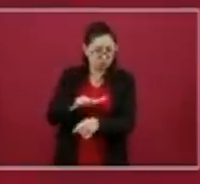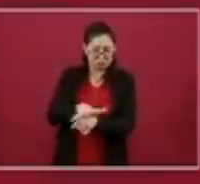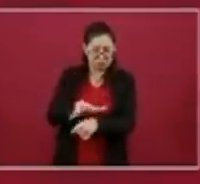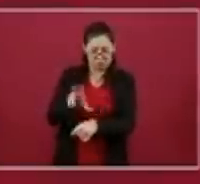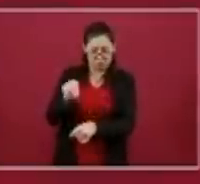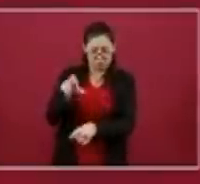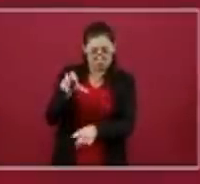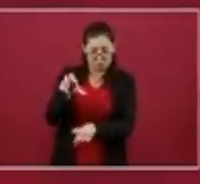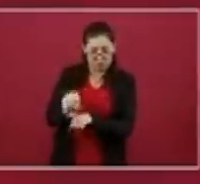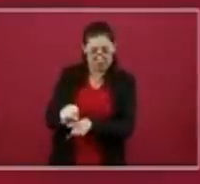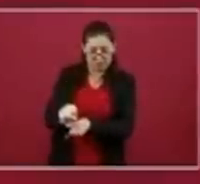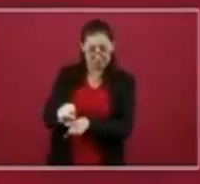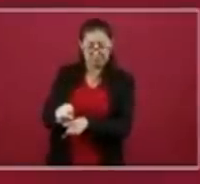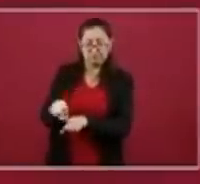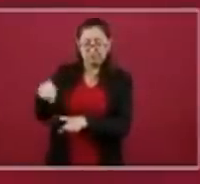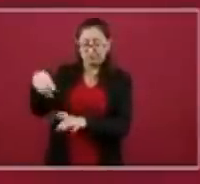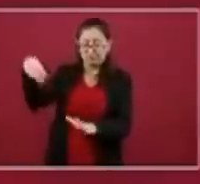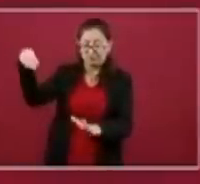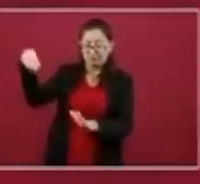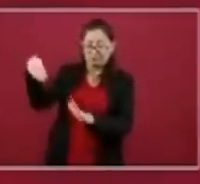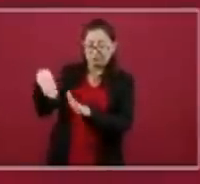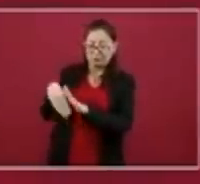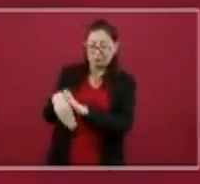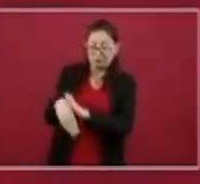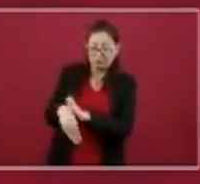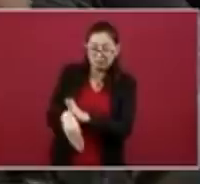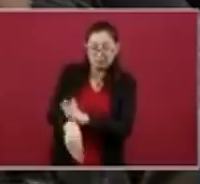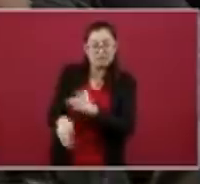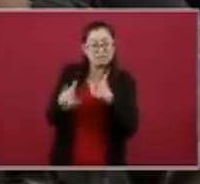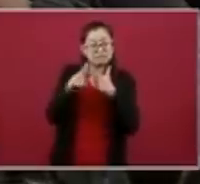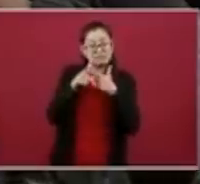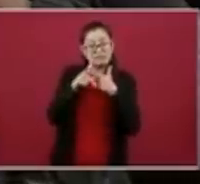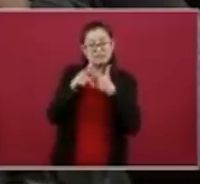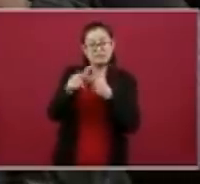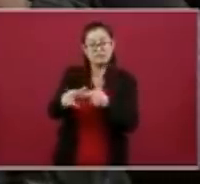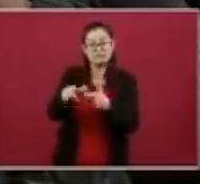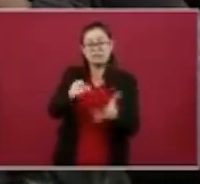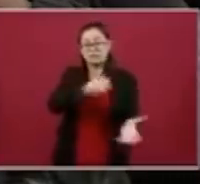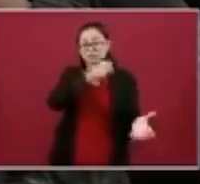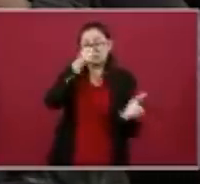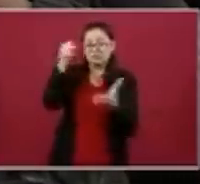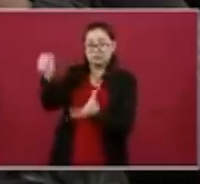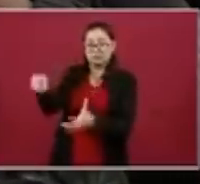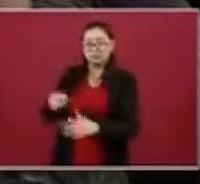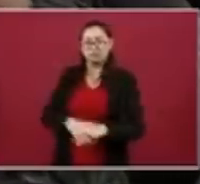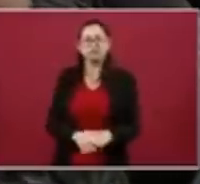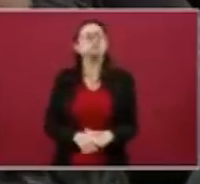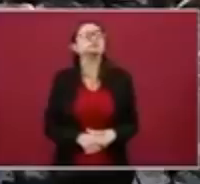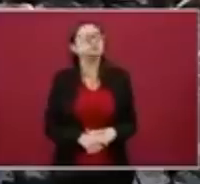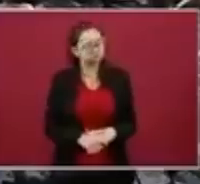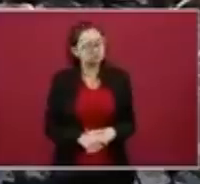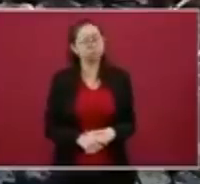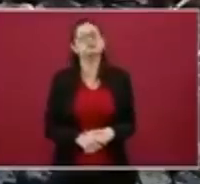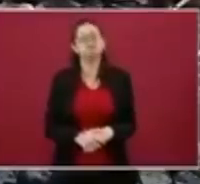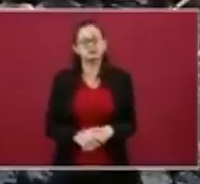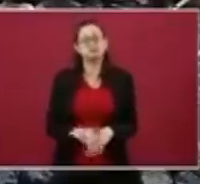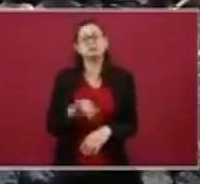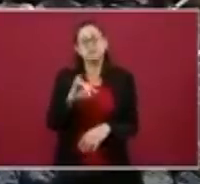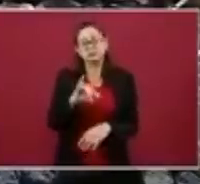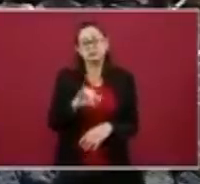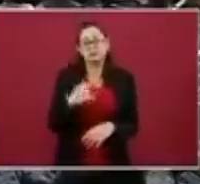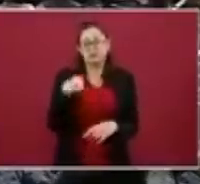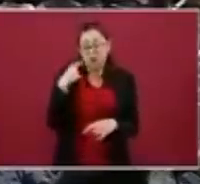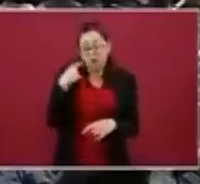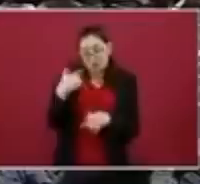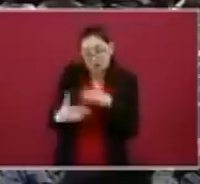para parar el deterioro de su situación financiera? Sí, sí, sí se requiere.